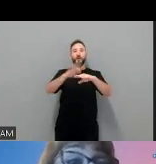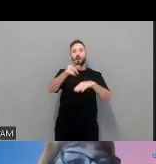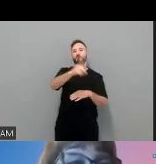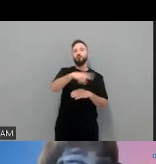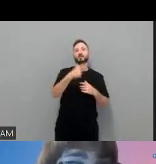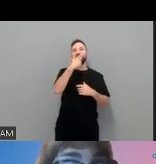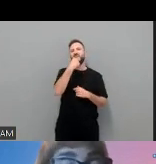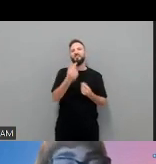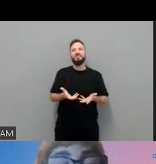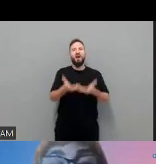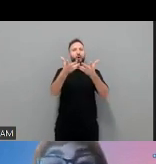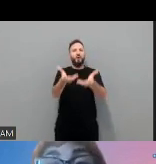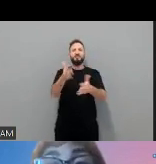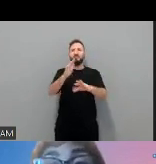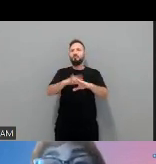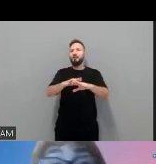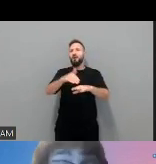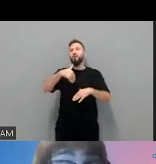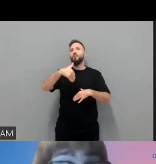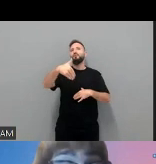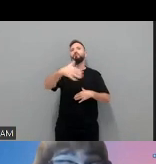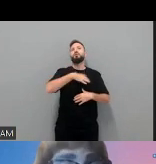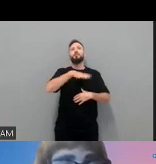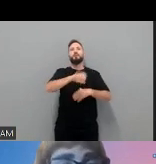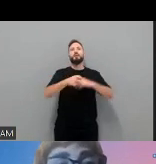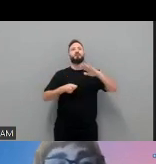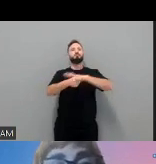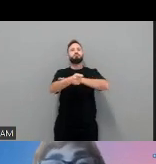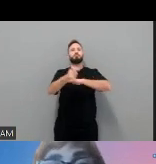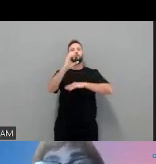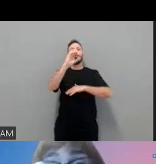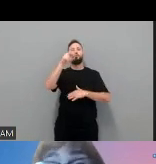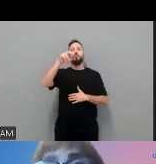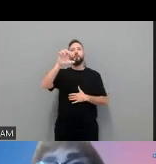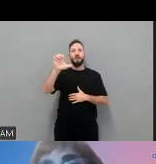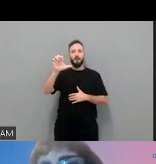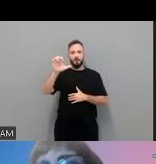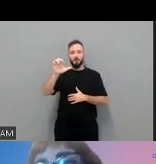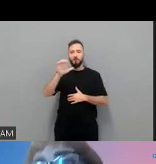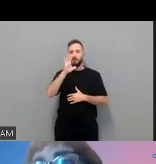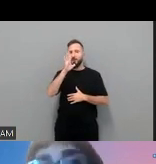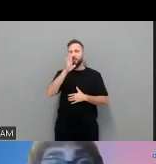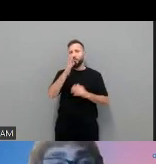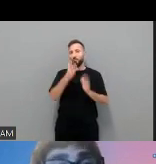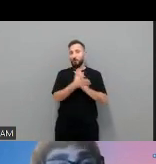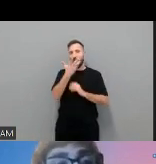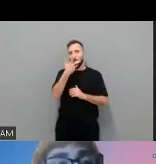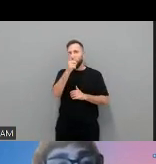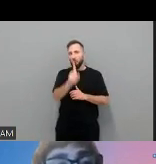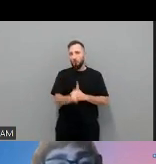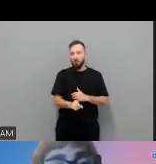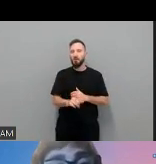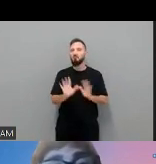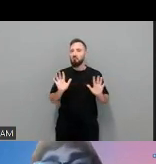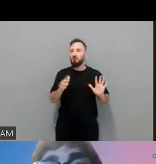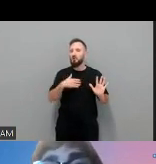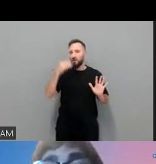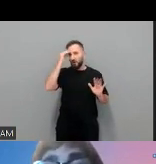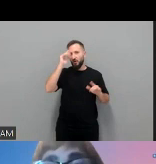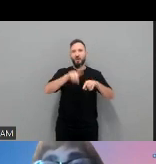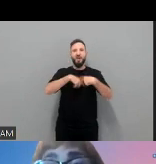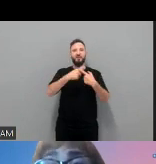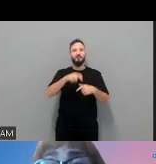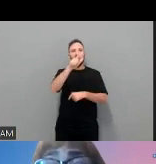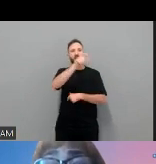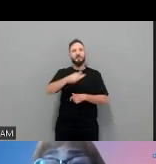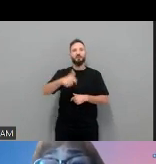eso, la posible tramitación de la CUME, ¿vale? Porque es muy desconocida, yo creo que es muy útil para las familias de personas